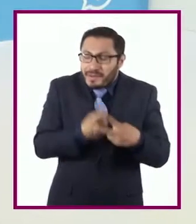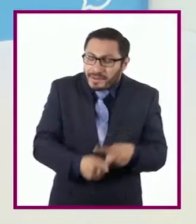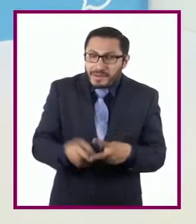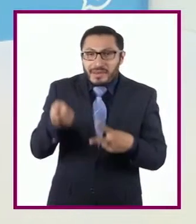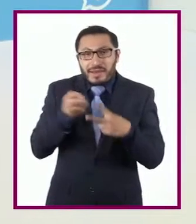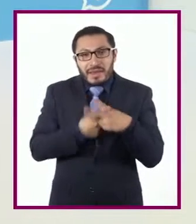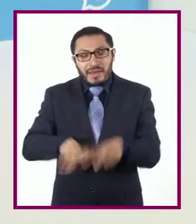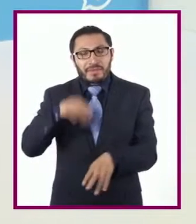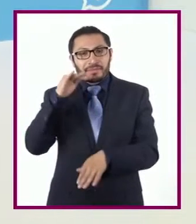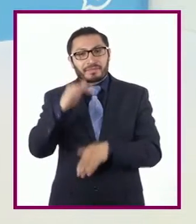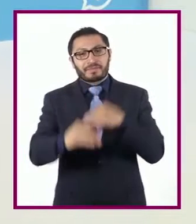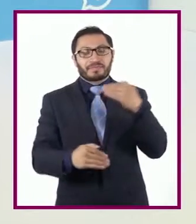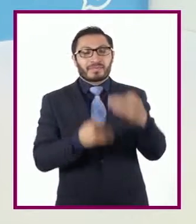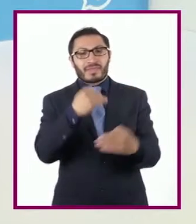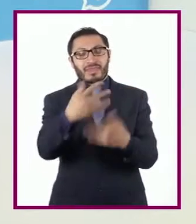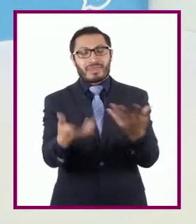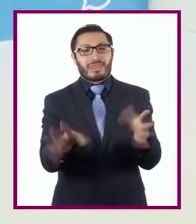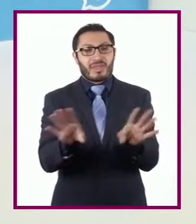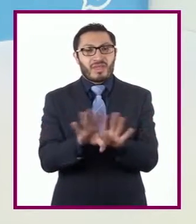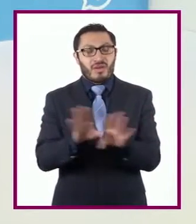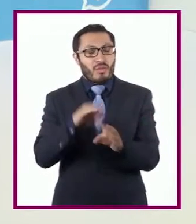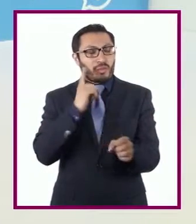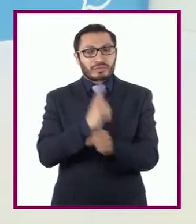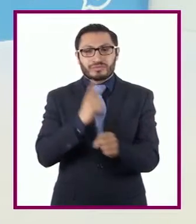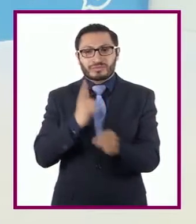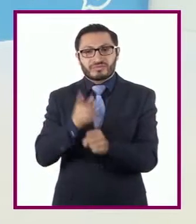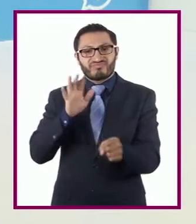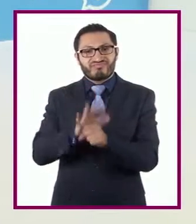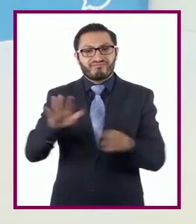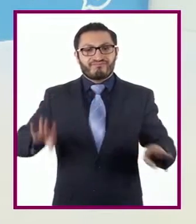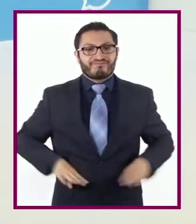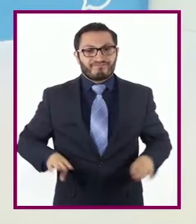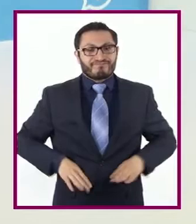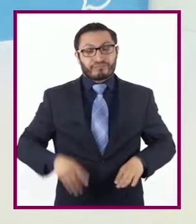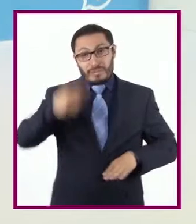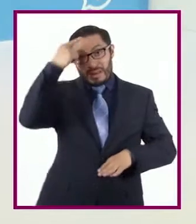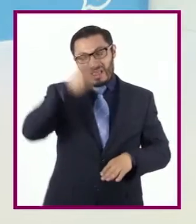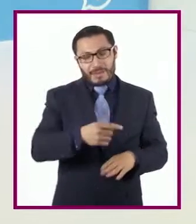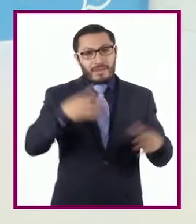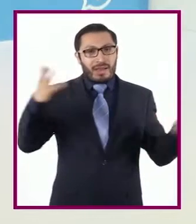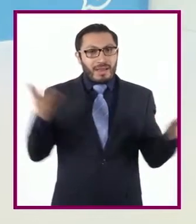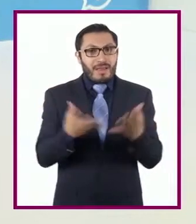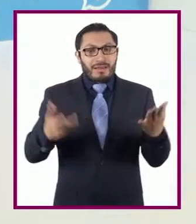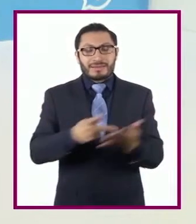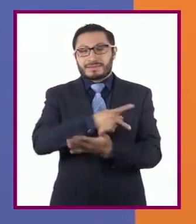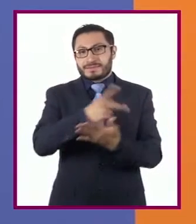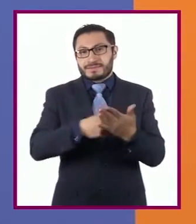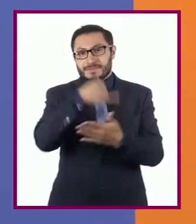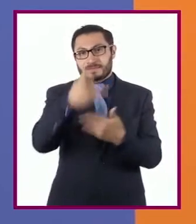ayudarán a identificar los elementos que tienen que considerar para construir su proyecto de vida.